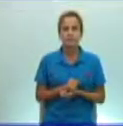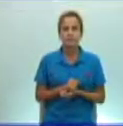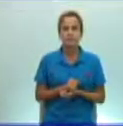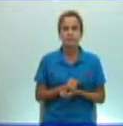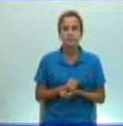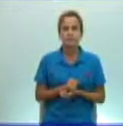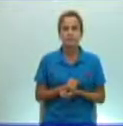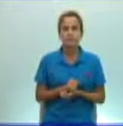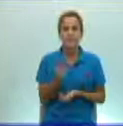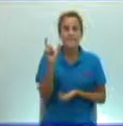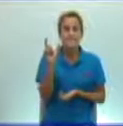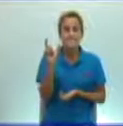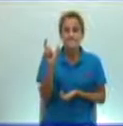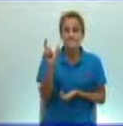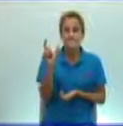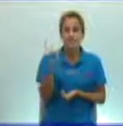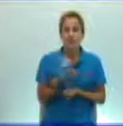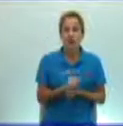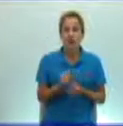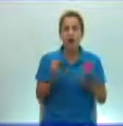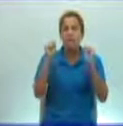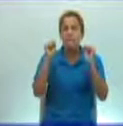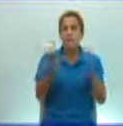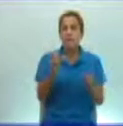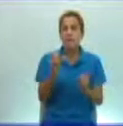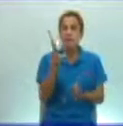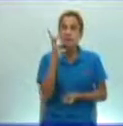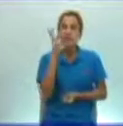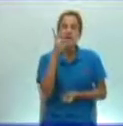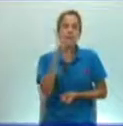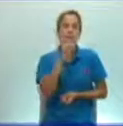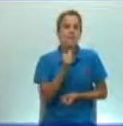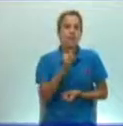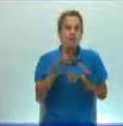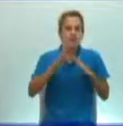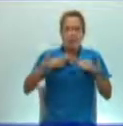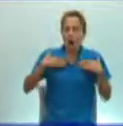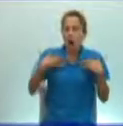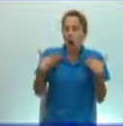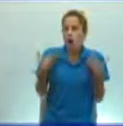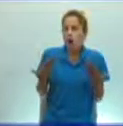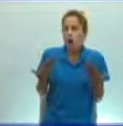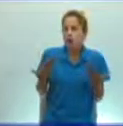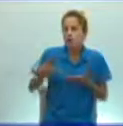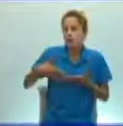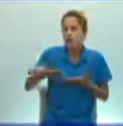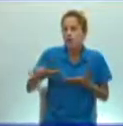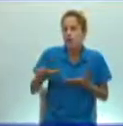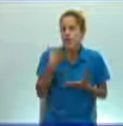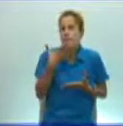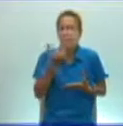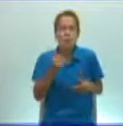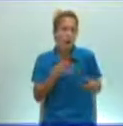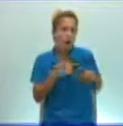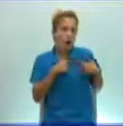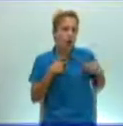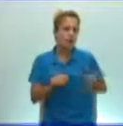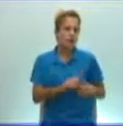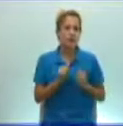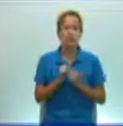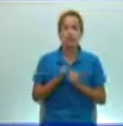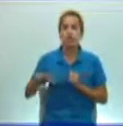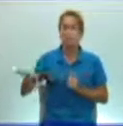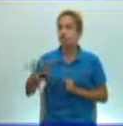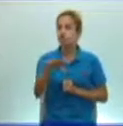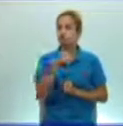La palabra es fuerte y bella cuando sale de un buen corazón. Todo lo que tienes que